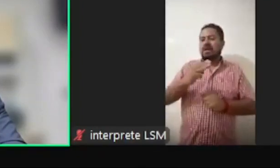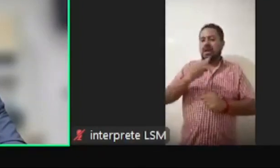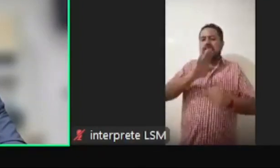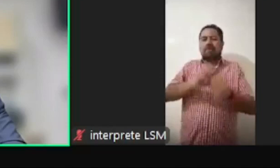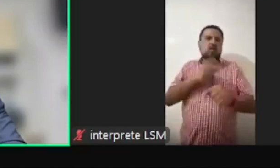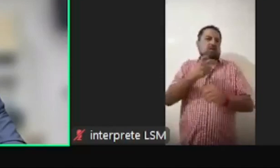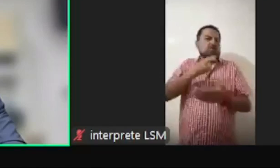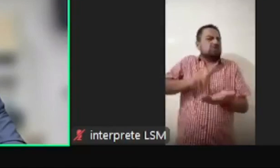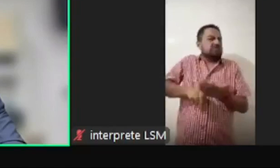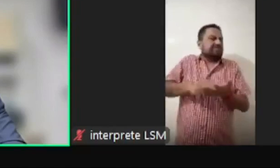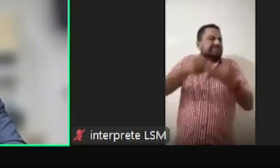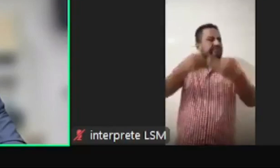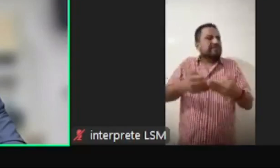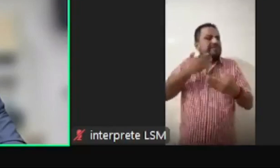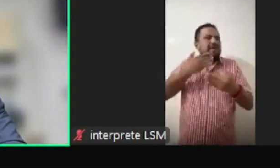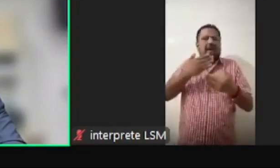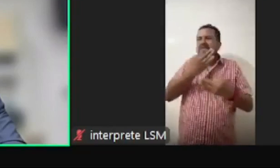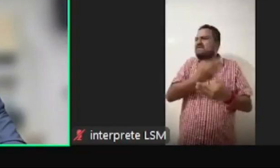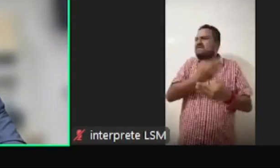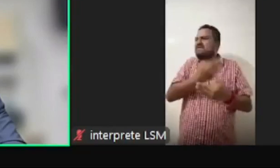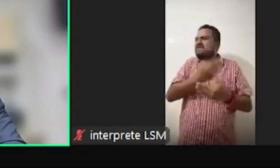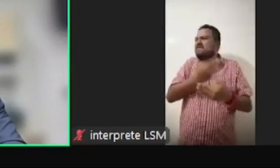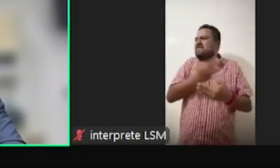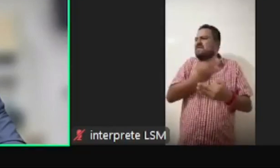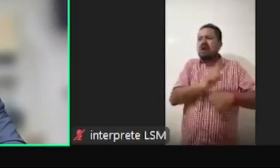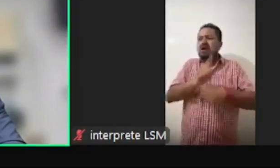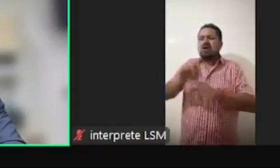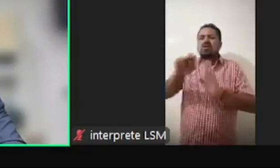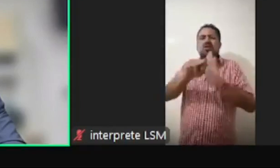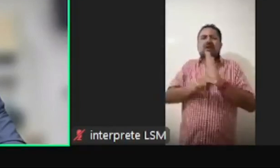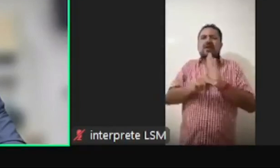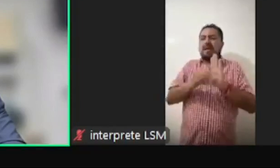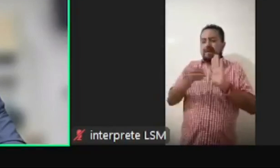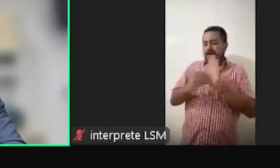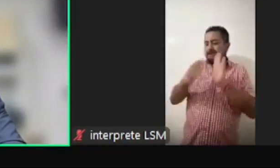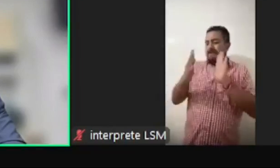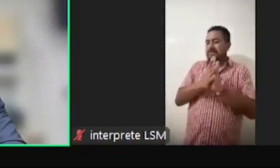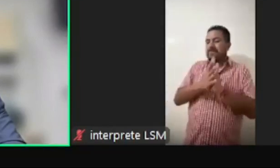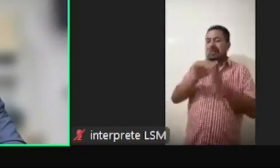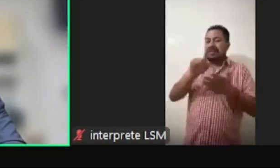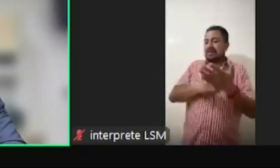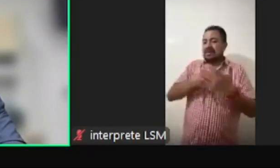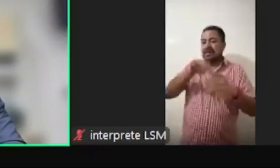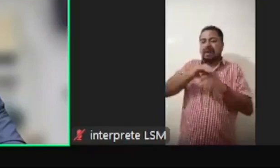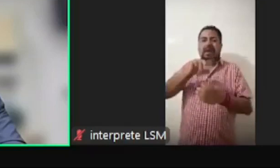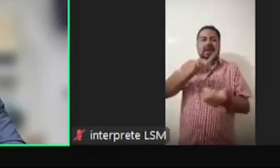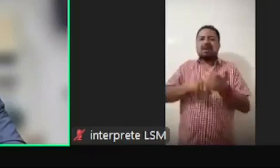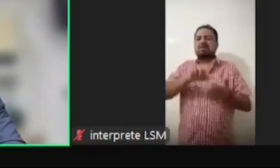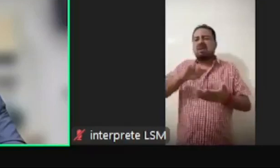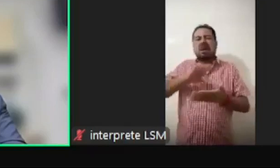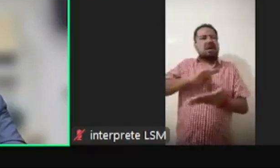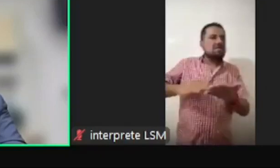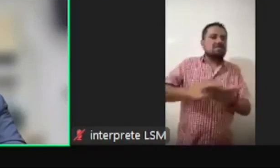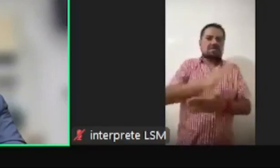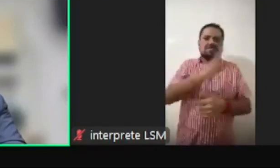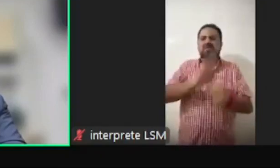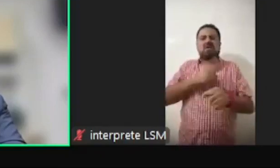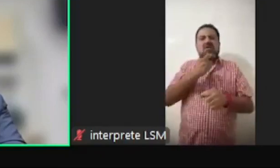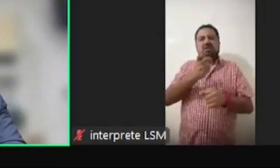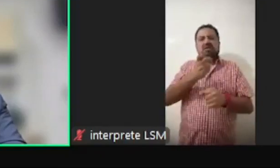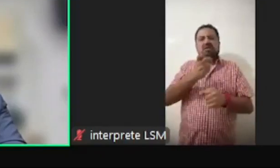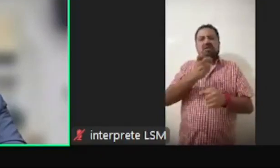presentó fuera del plazo de 4 días que previene la normativa electoral, actualizándose la causal de improcedencia y por tanto se desecha de